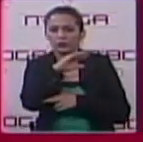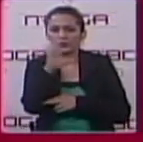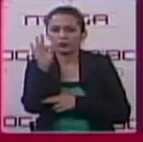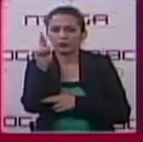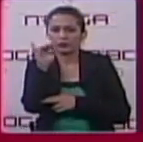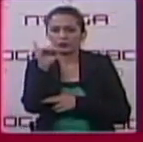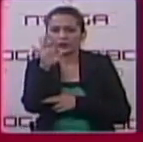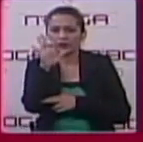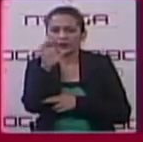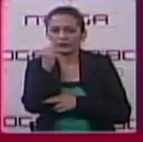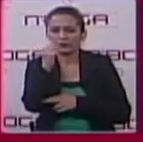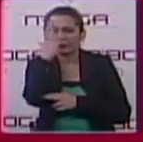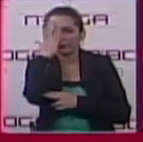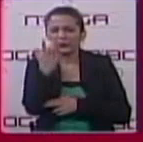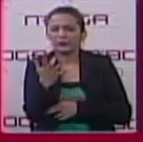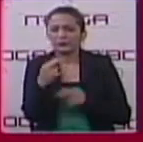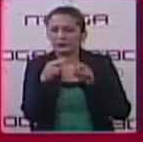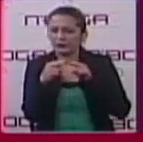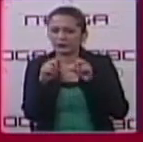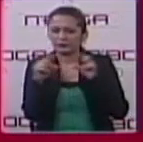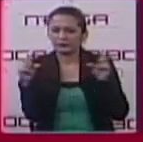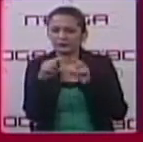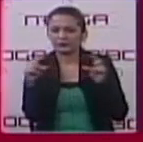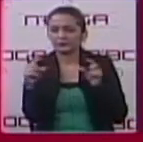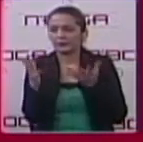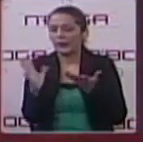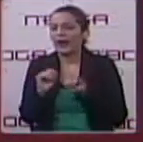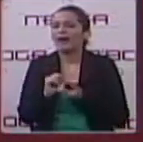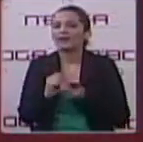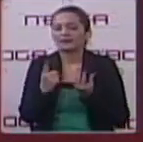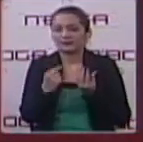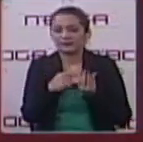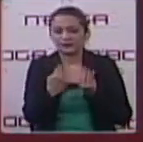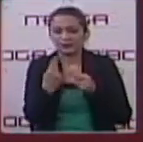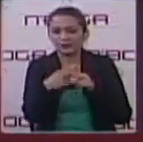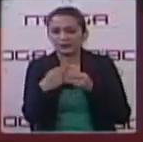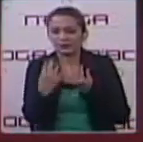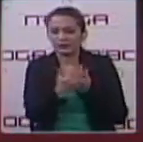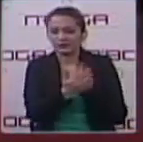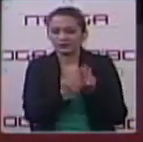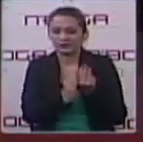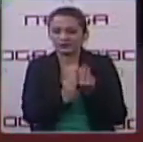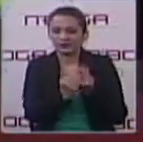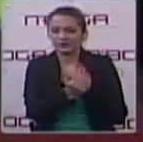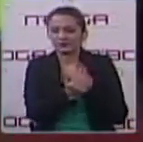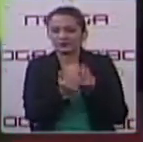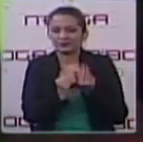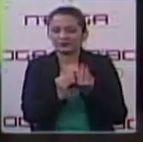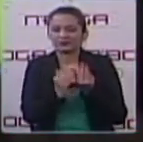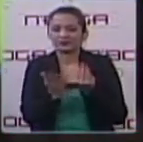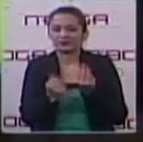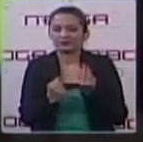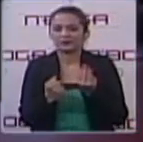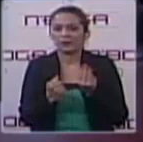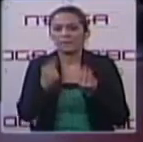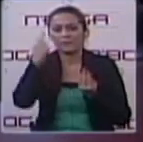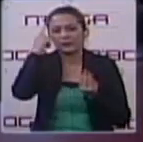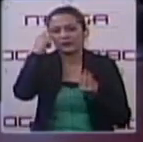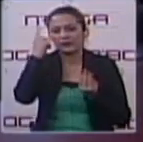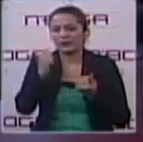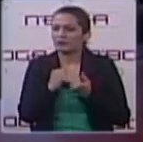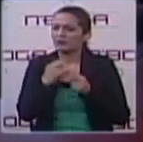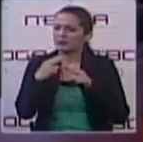conit como te dije nace desde el nombre del producto en un storming de las tres y nos pareció super